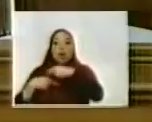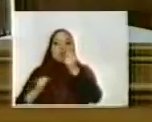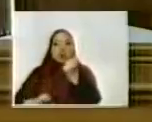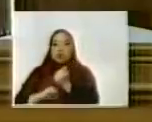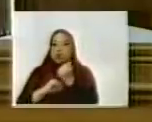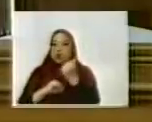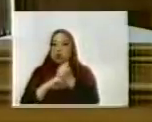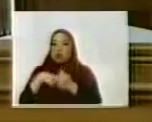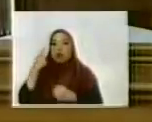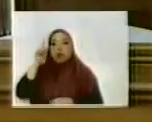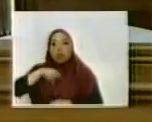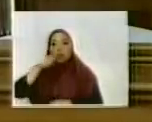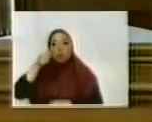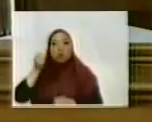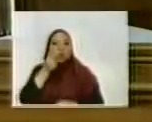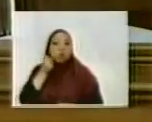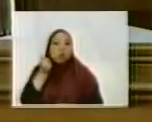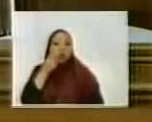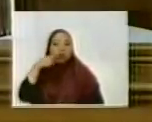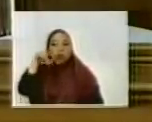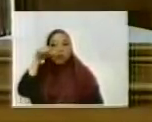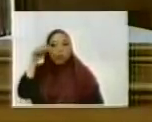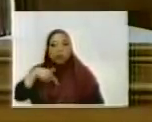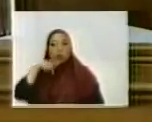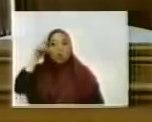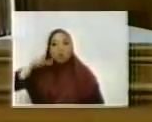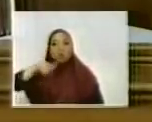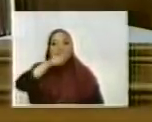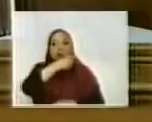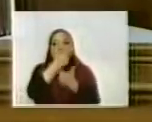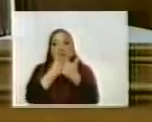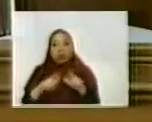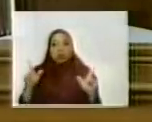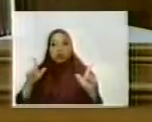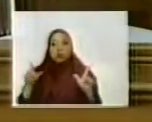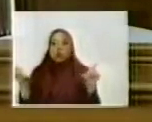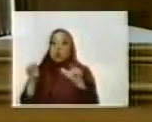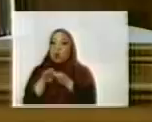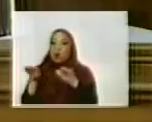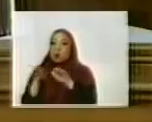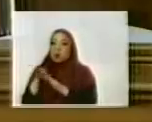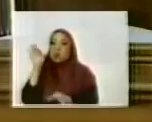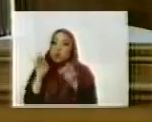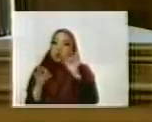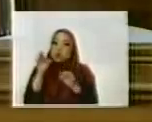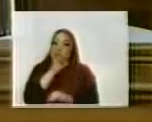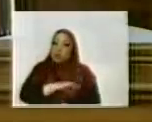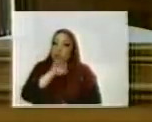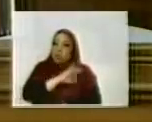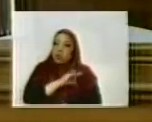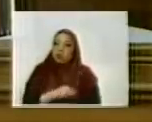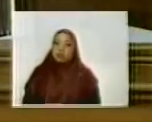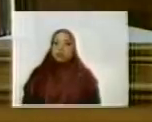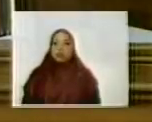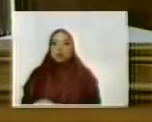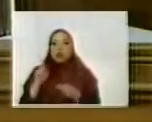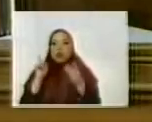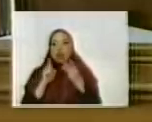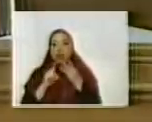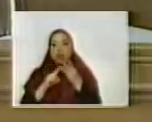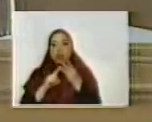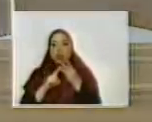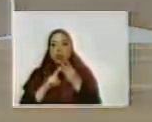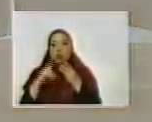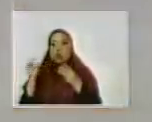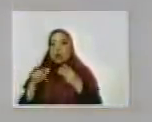revolucionaria, así como con la batalla gloriosa de un pueblo por su libertad, igualdad y justicia social. Tercero,